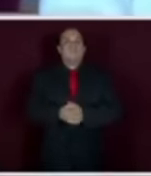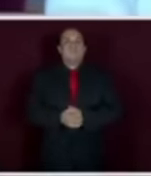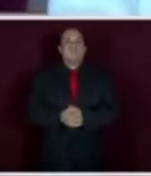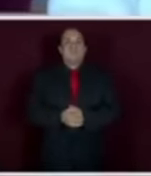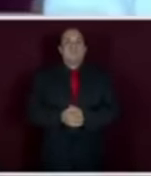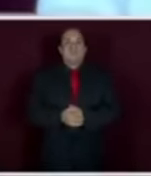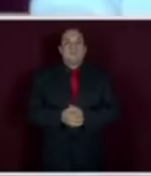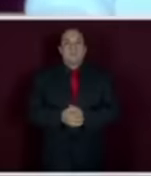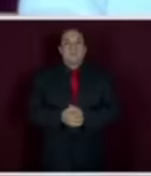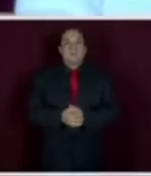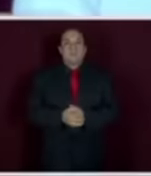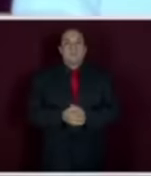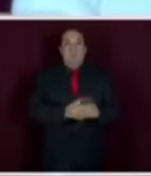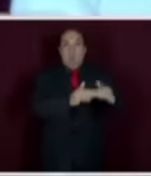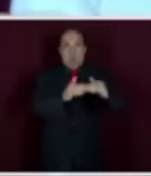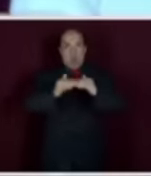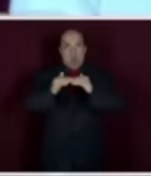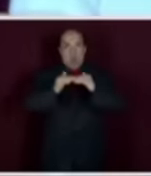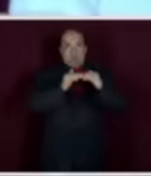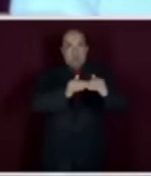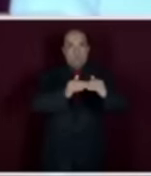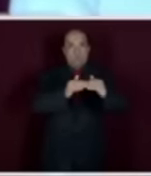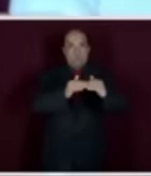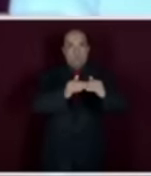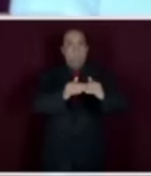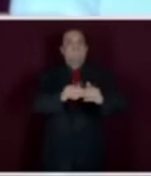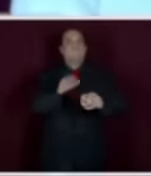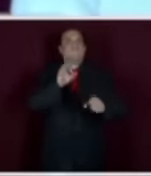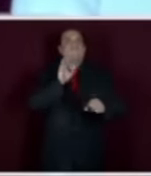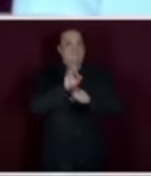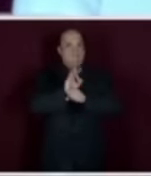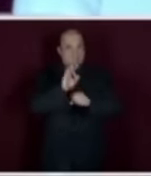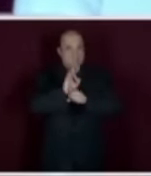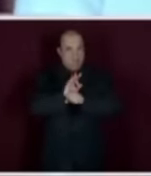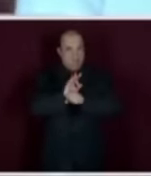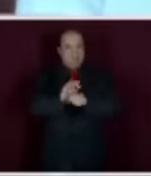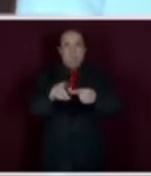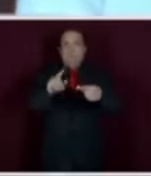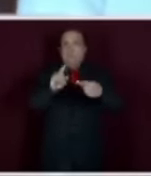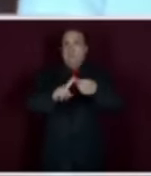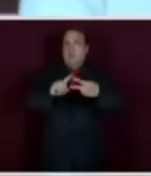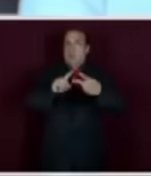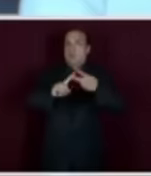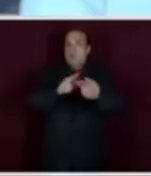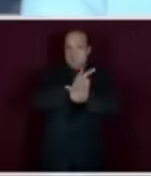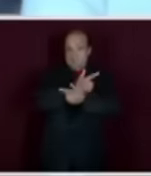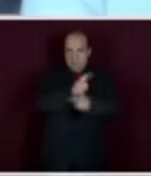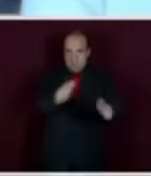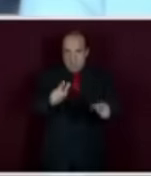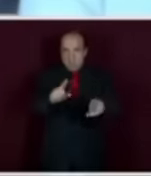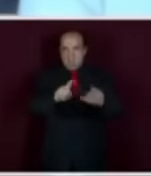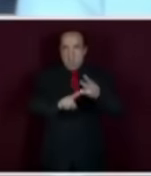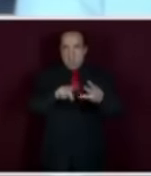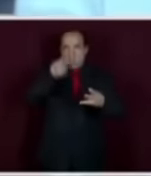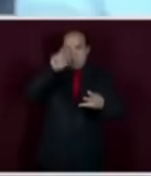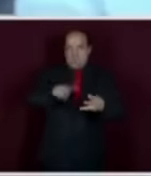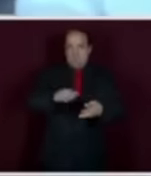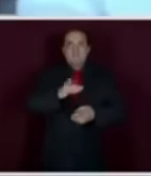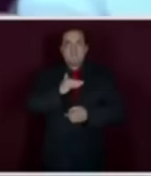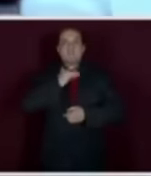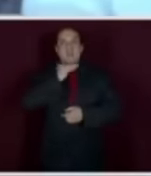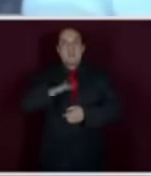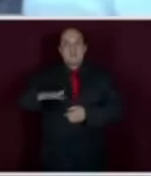defiende la democracia, las libertades, la verdad y la dignidad de